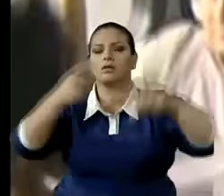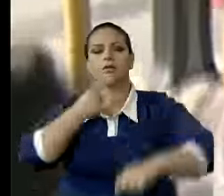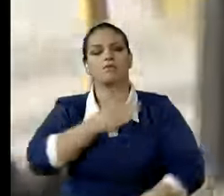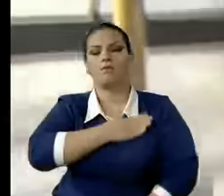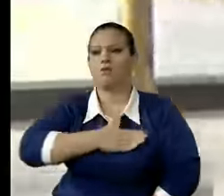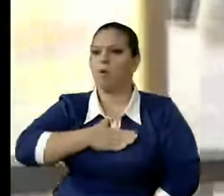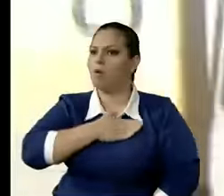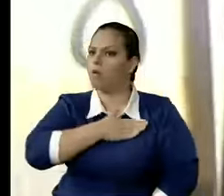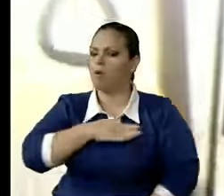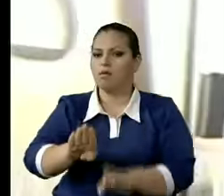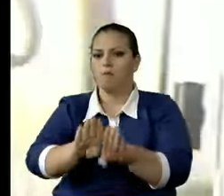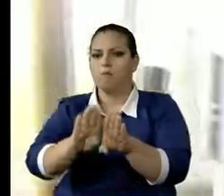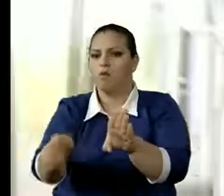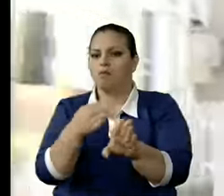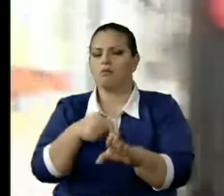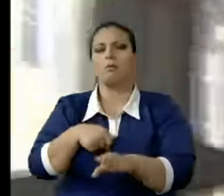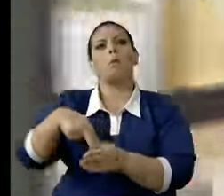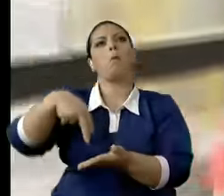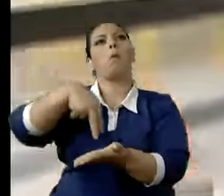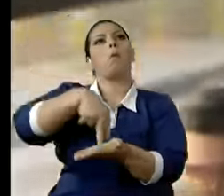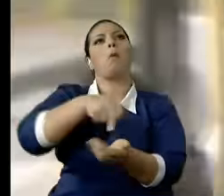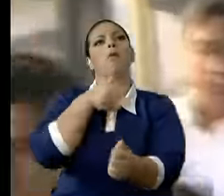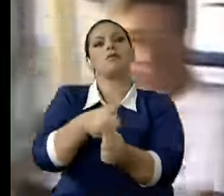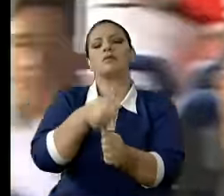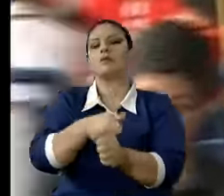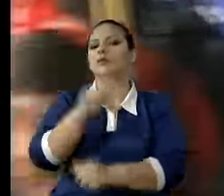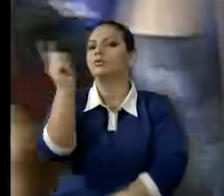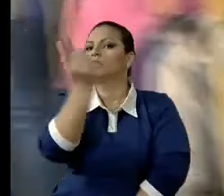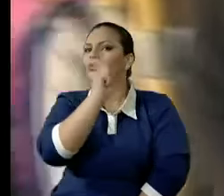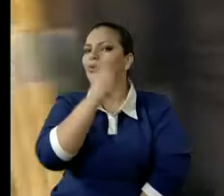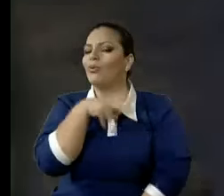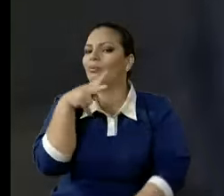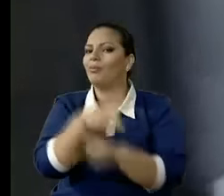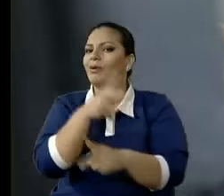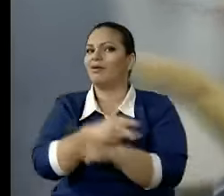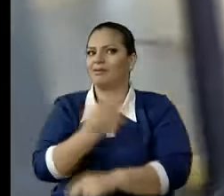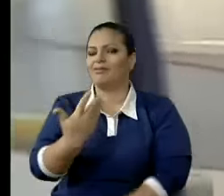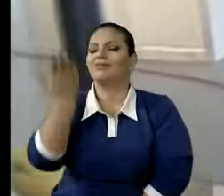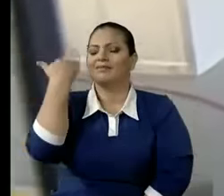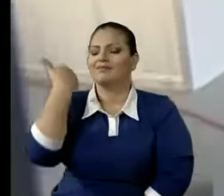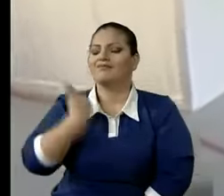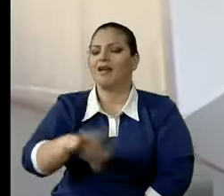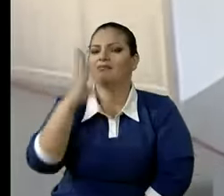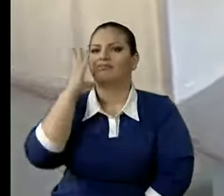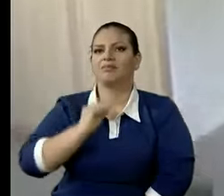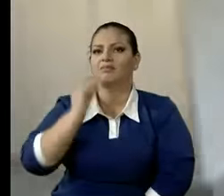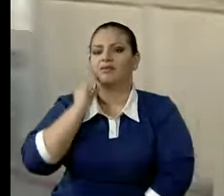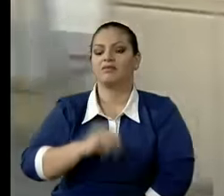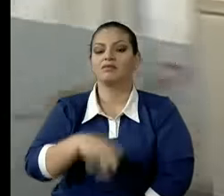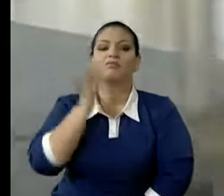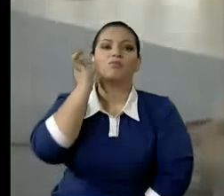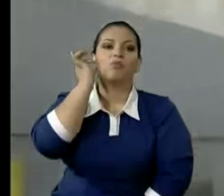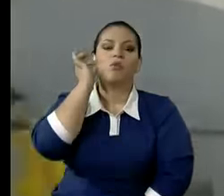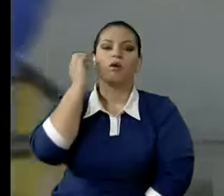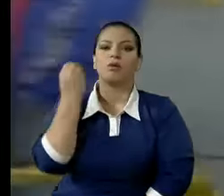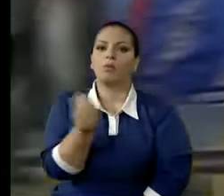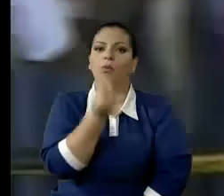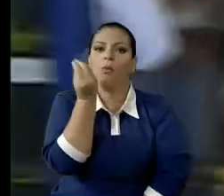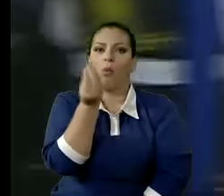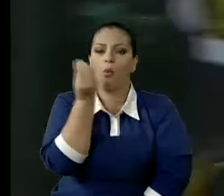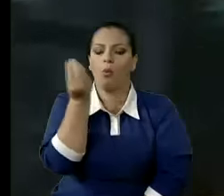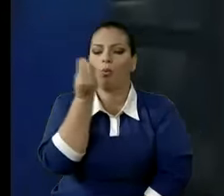para evitar algún tipo de inconveniente como ya ha sucedido y que incluso lamentablemente una persona